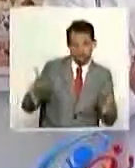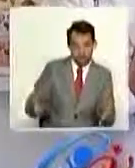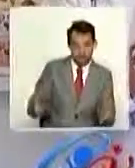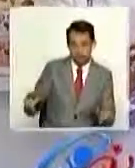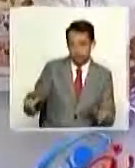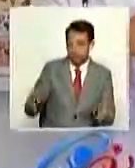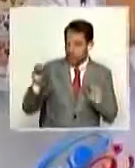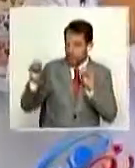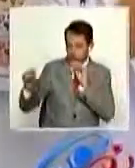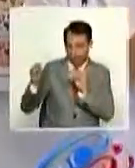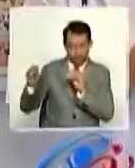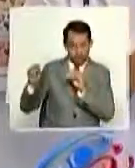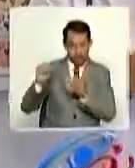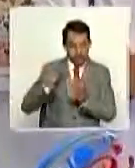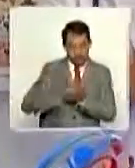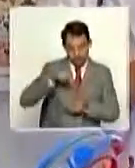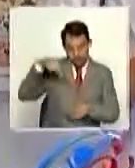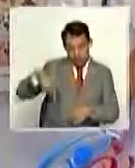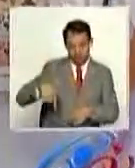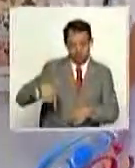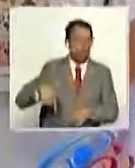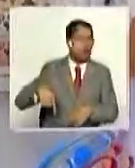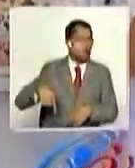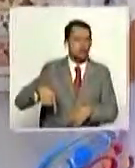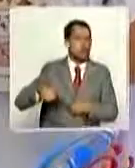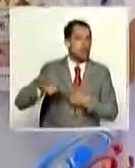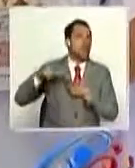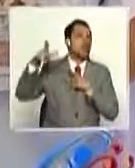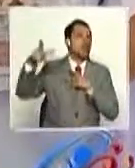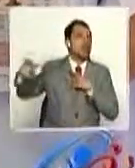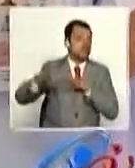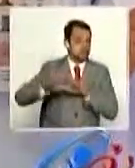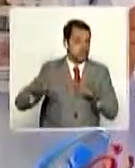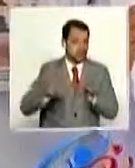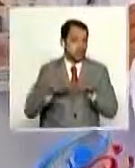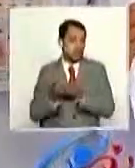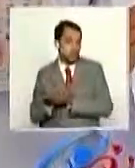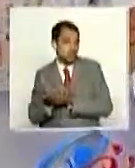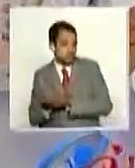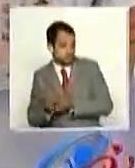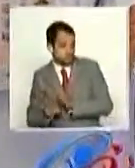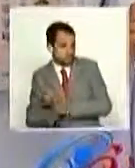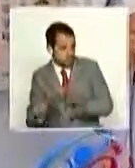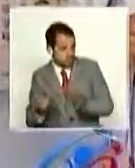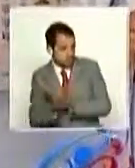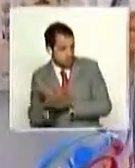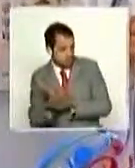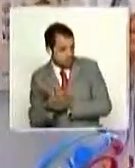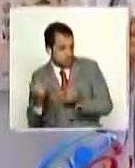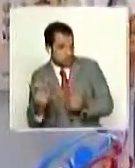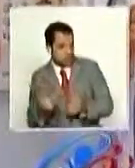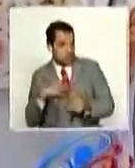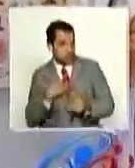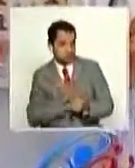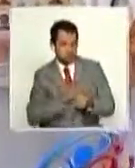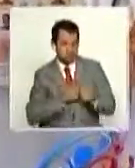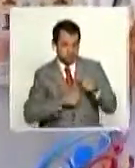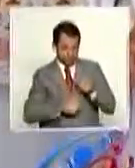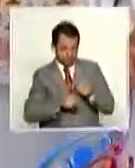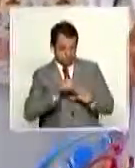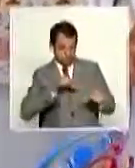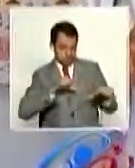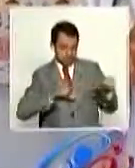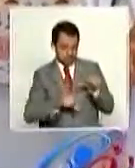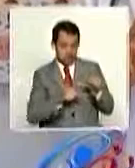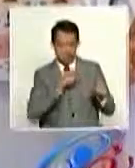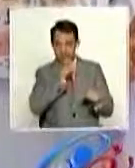el tratamiento acá, ella, como dice, son de lejos y se les da esa asesoría para que les continúen su tratamiento. Este no es un programa de